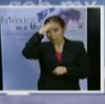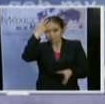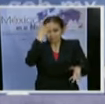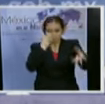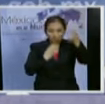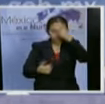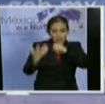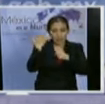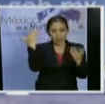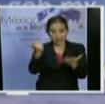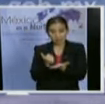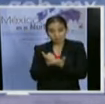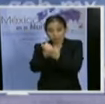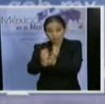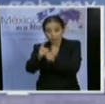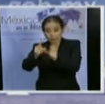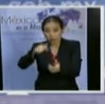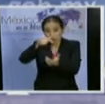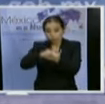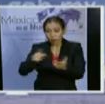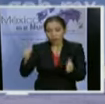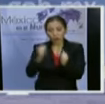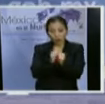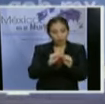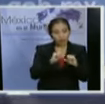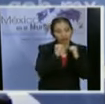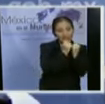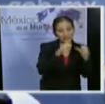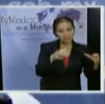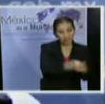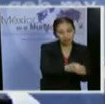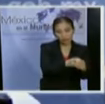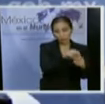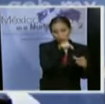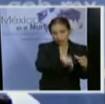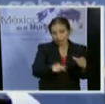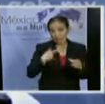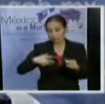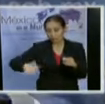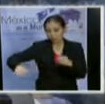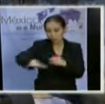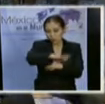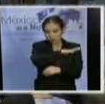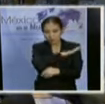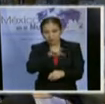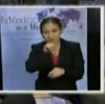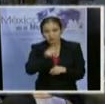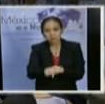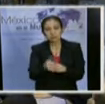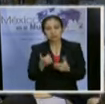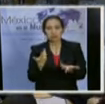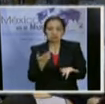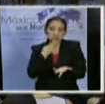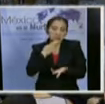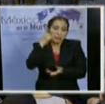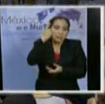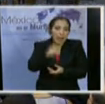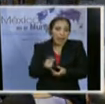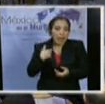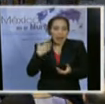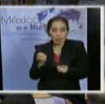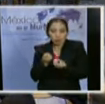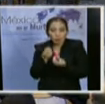de generar procesos de desarrollo local con las organizaciones de base y con la ciudadanía en general nos permite hacer una